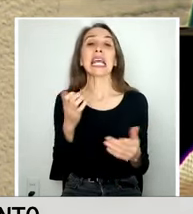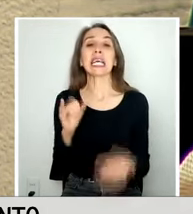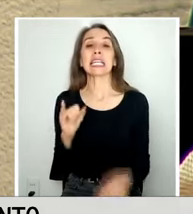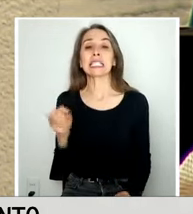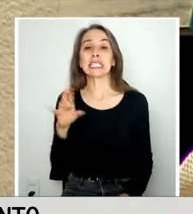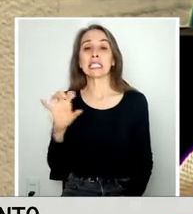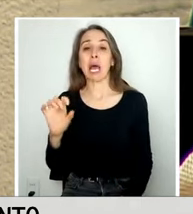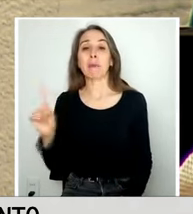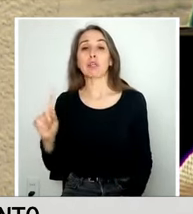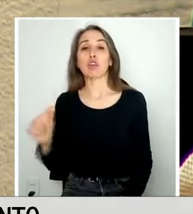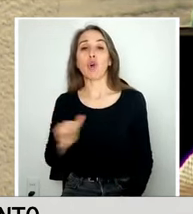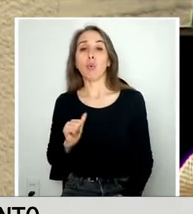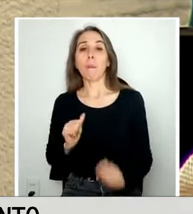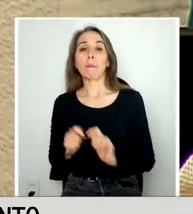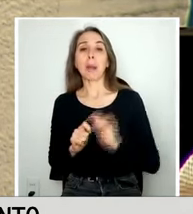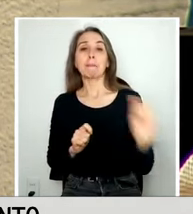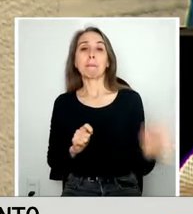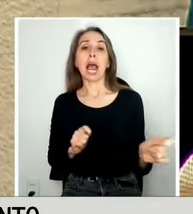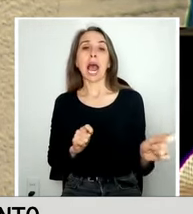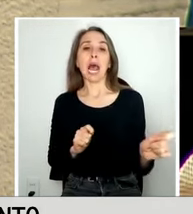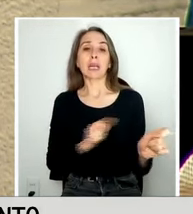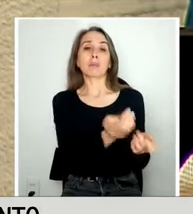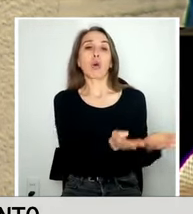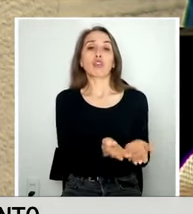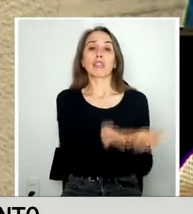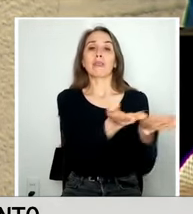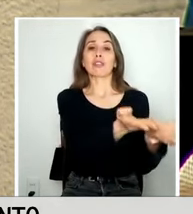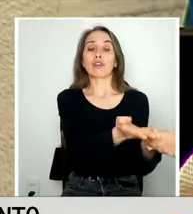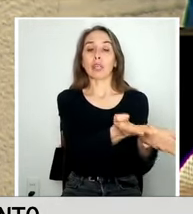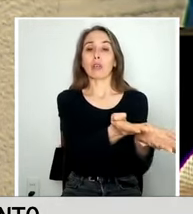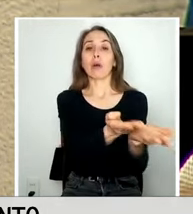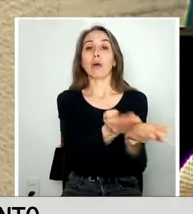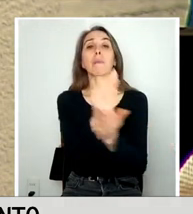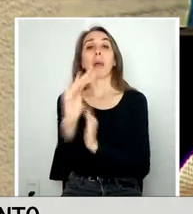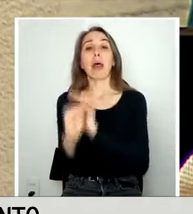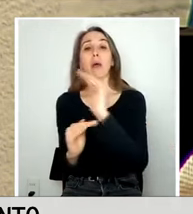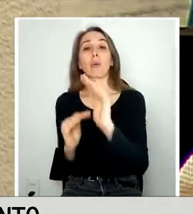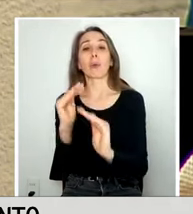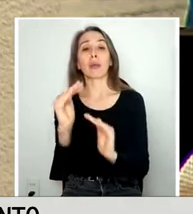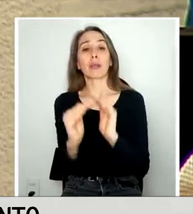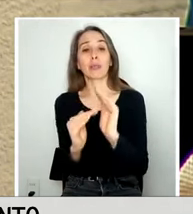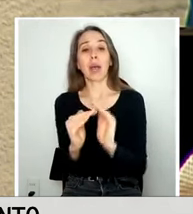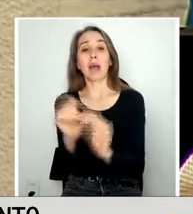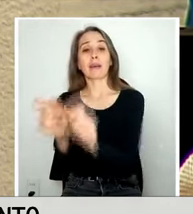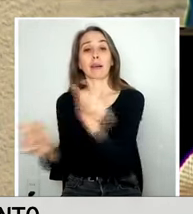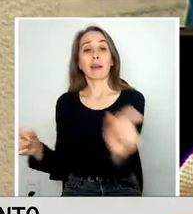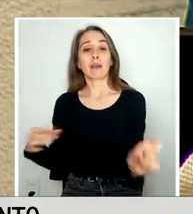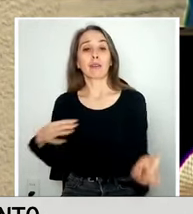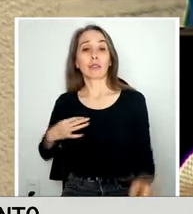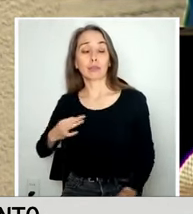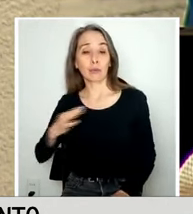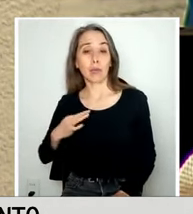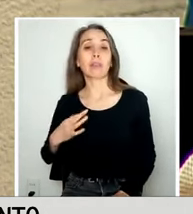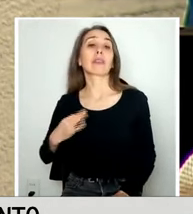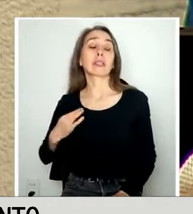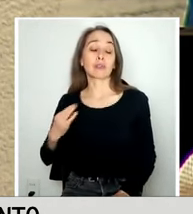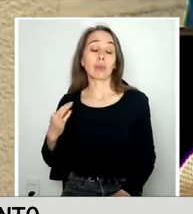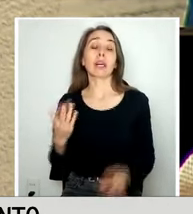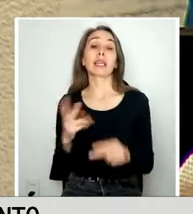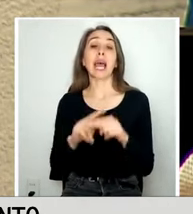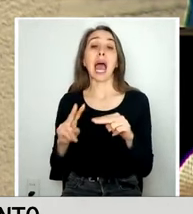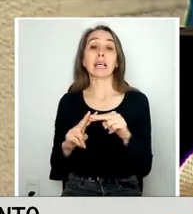paguen entonces para poder salvaguardar a la ciudadanía lo que hay que hacer es fortalecer